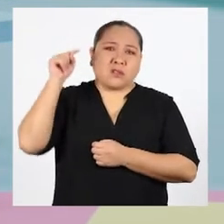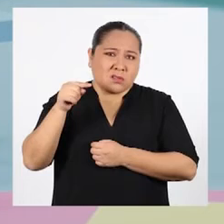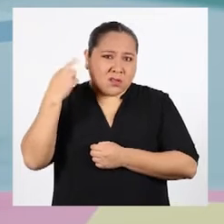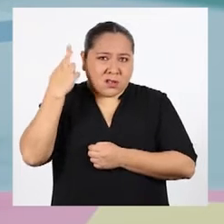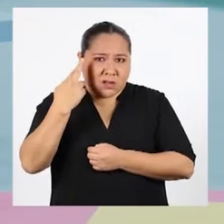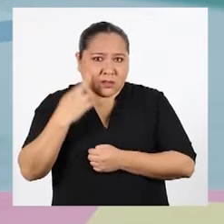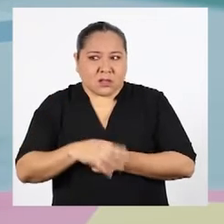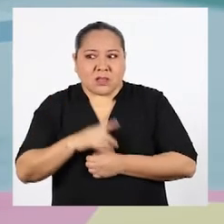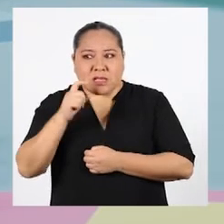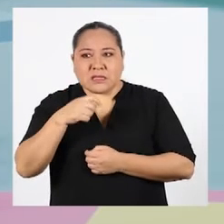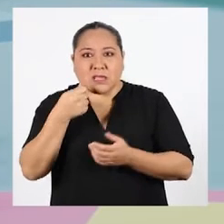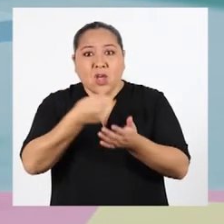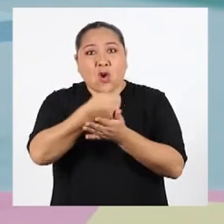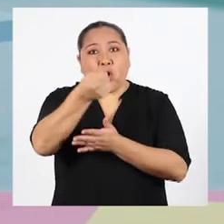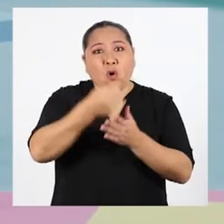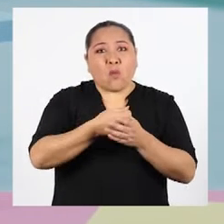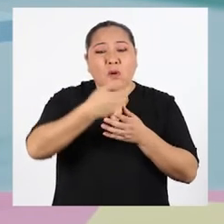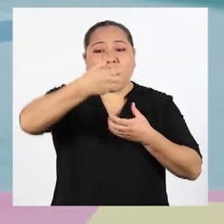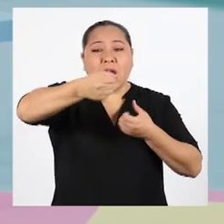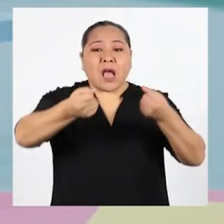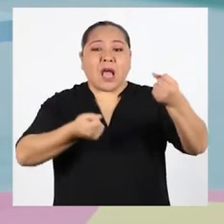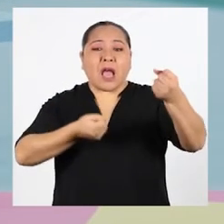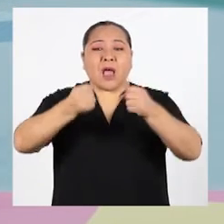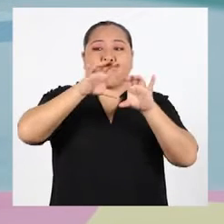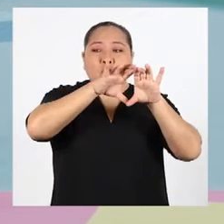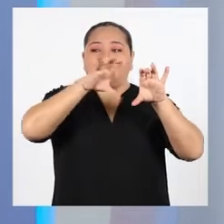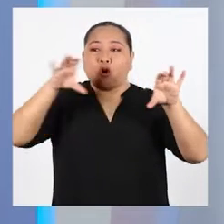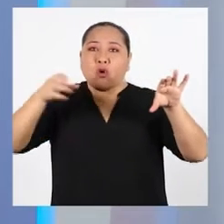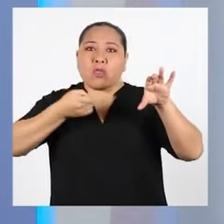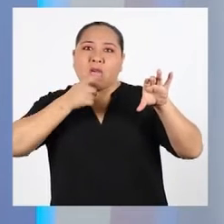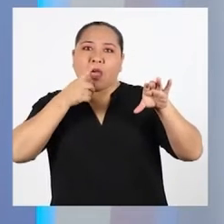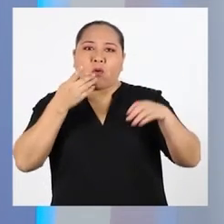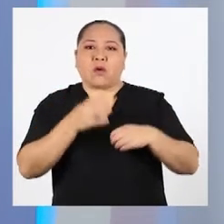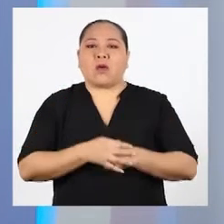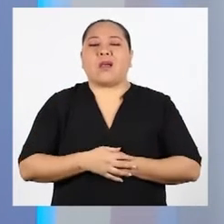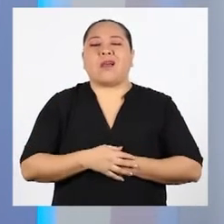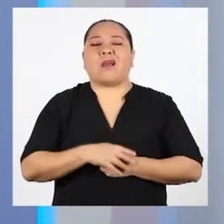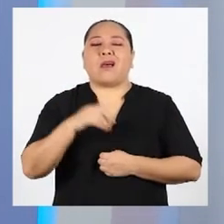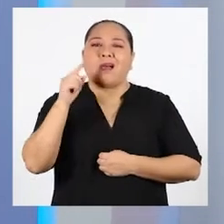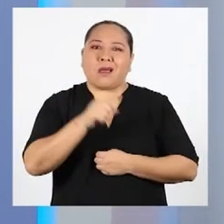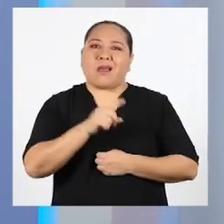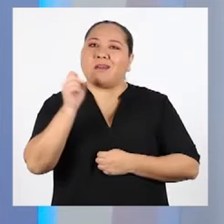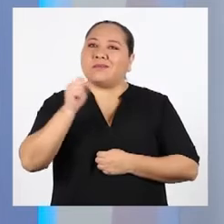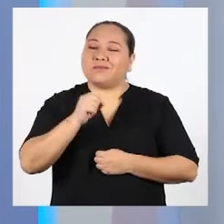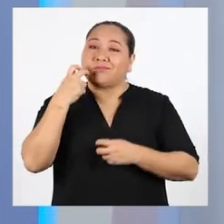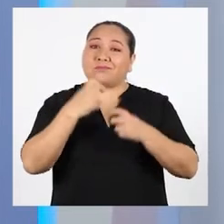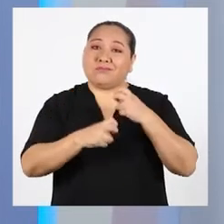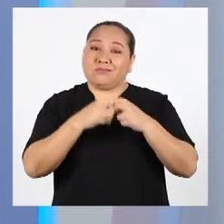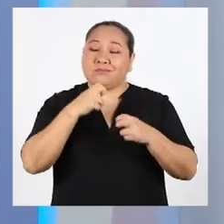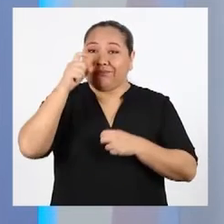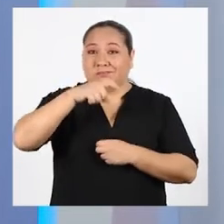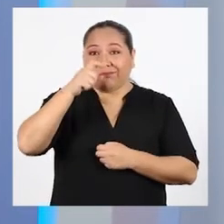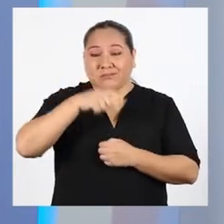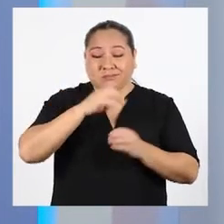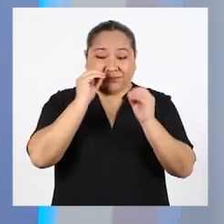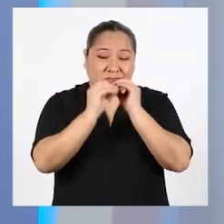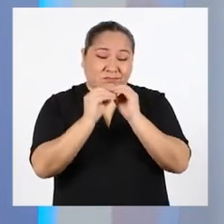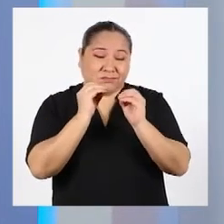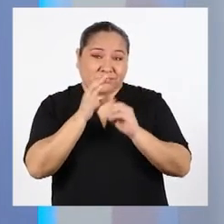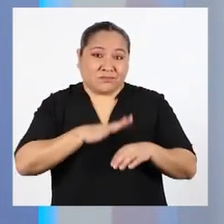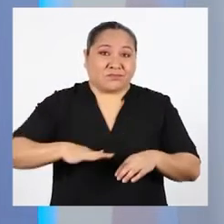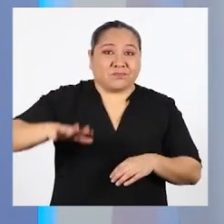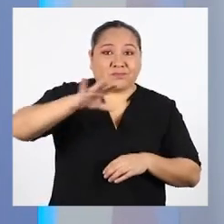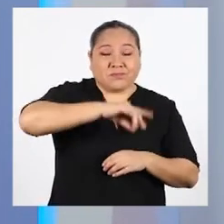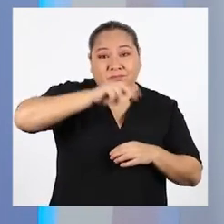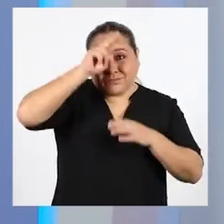lo tanto la deben comprar de los camiones cisterna. Es un problema que se debe atender para que